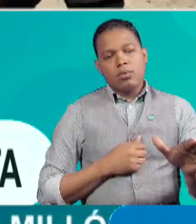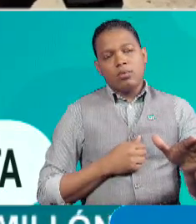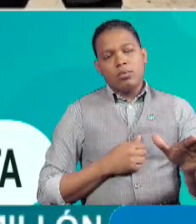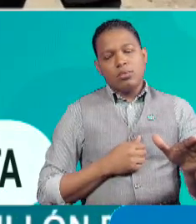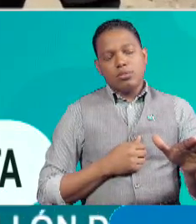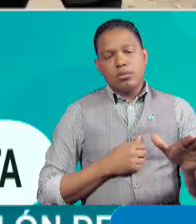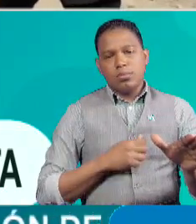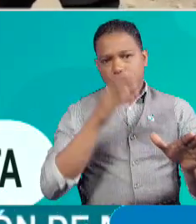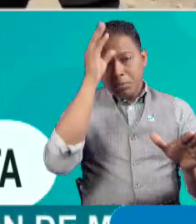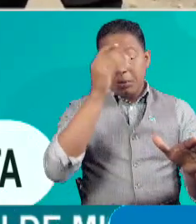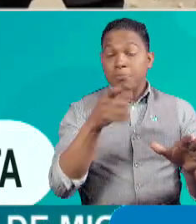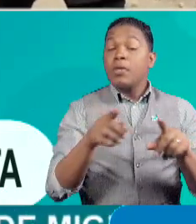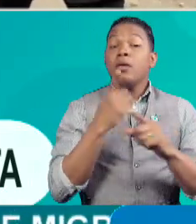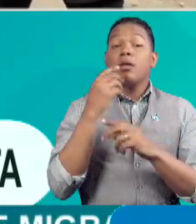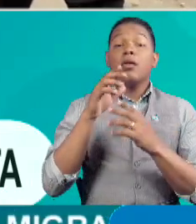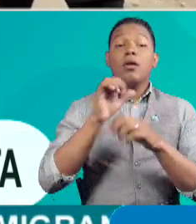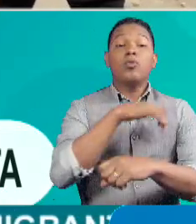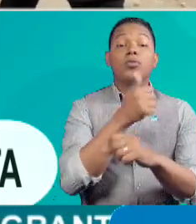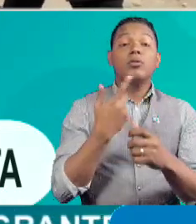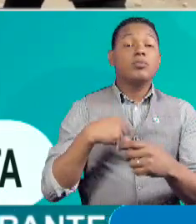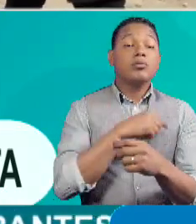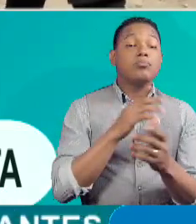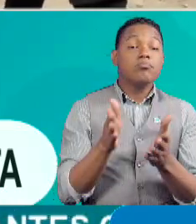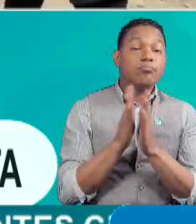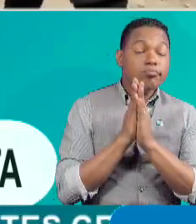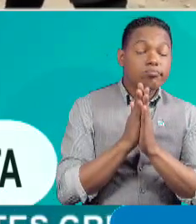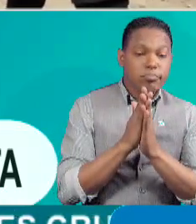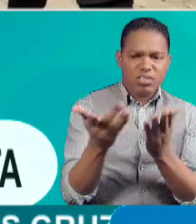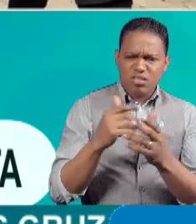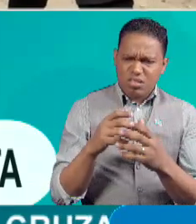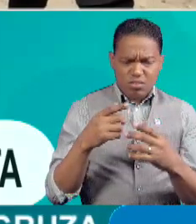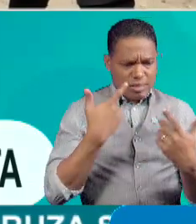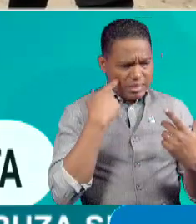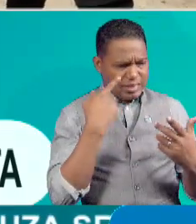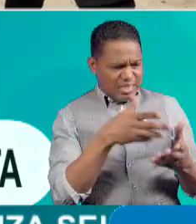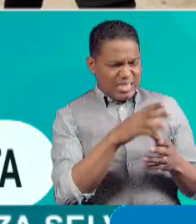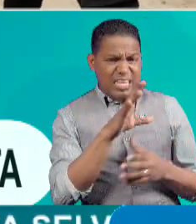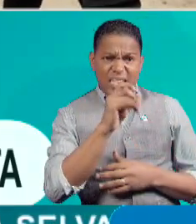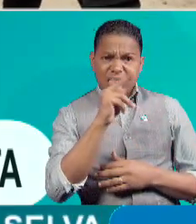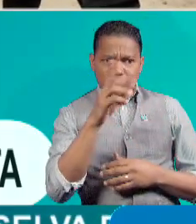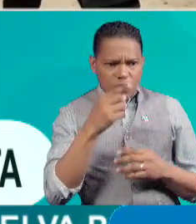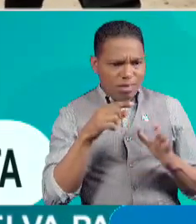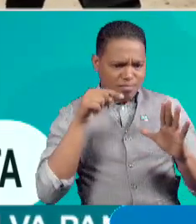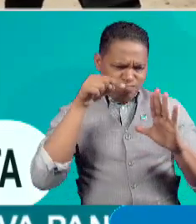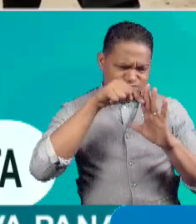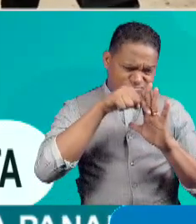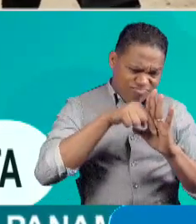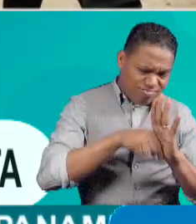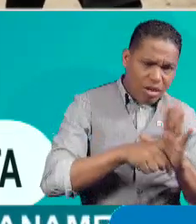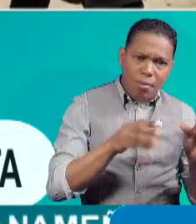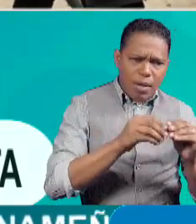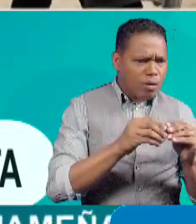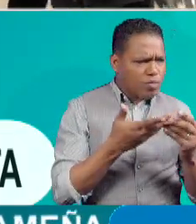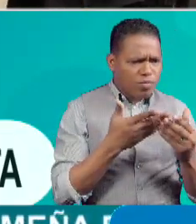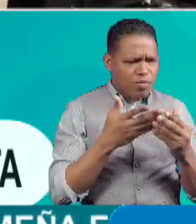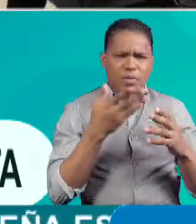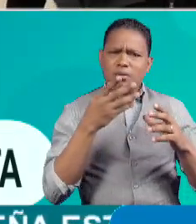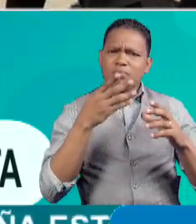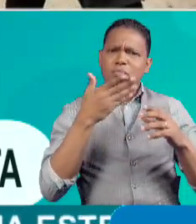pedimos a las autoridades, que ese hoyo, por favor, que en vez de joyarlo más, que traten de hacer como un